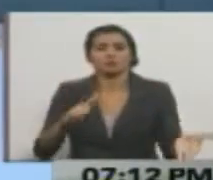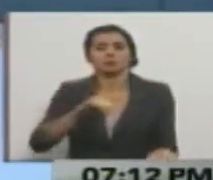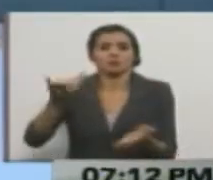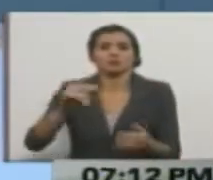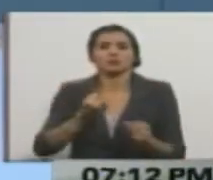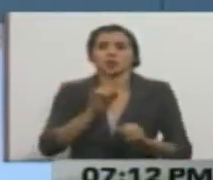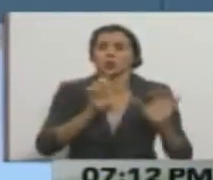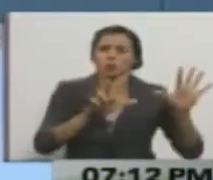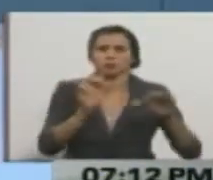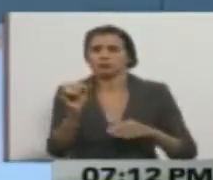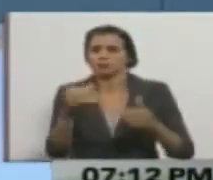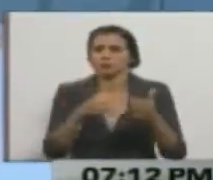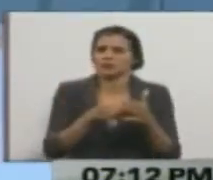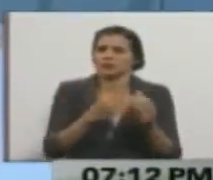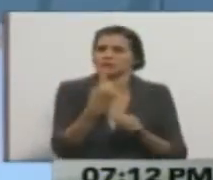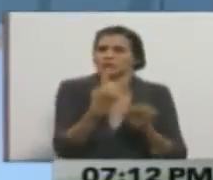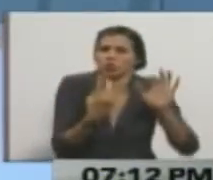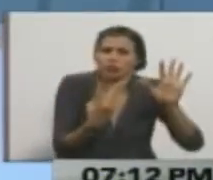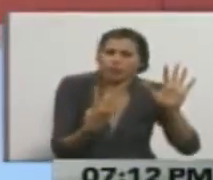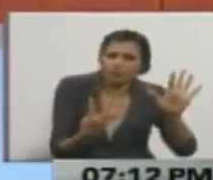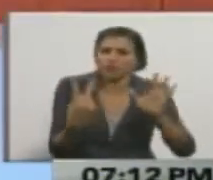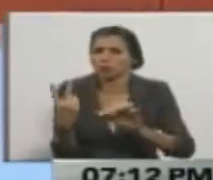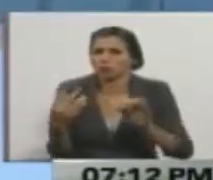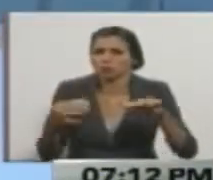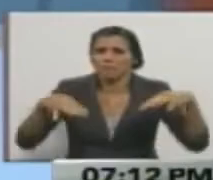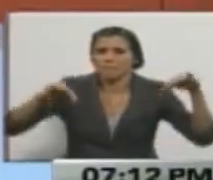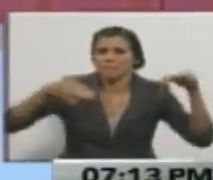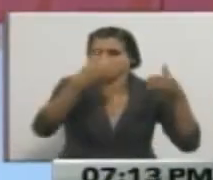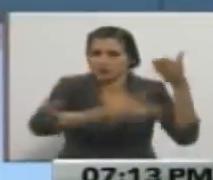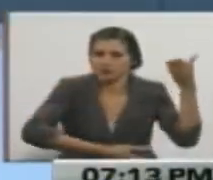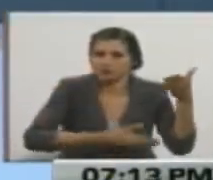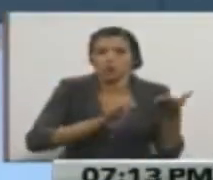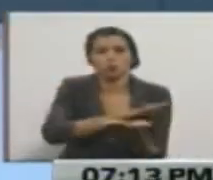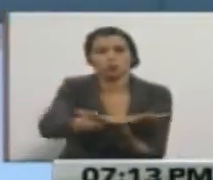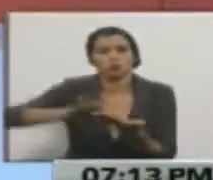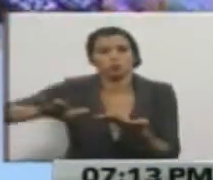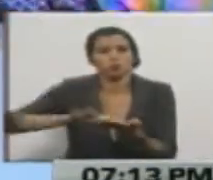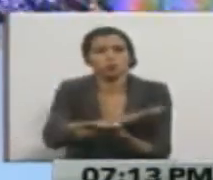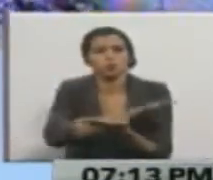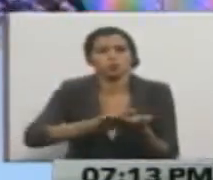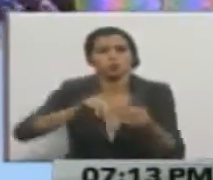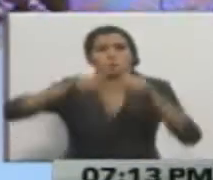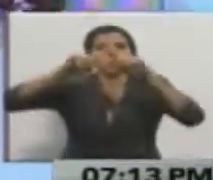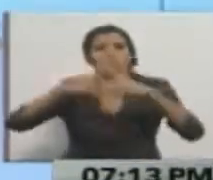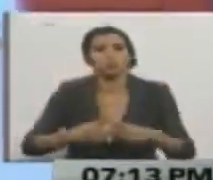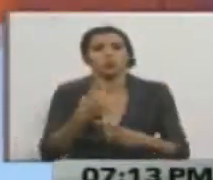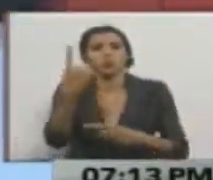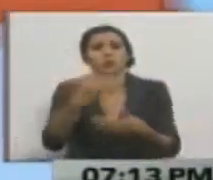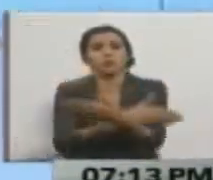200.192 planillas que, al ser digitalizadas, arrojaron un total de